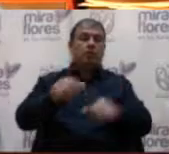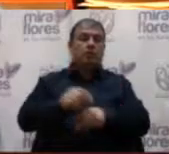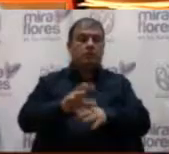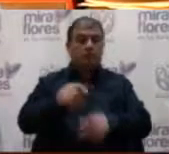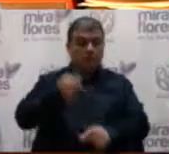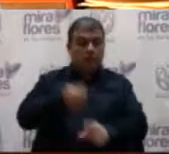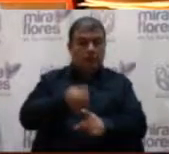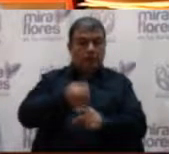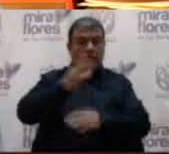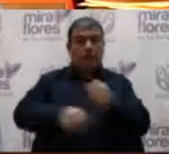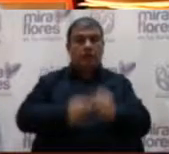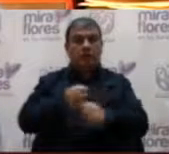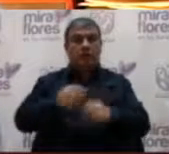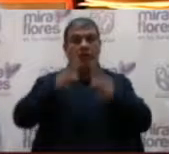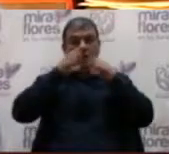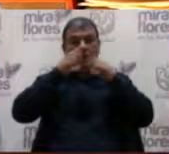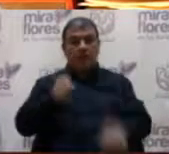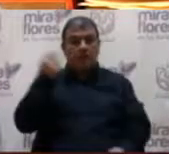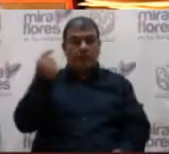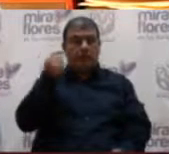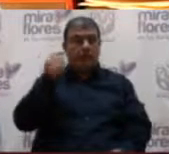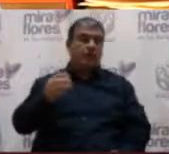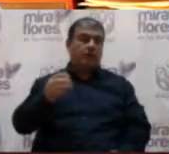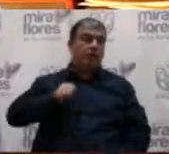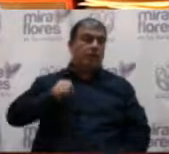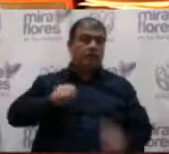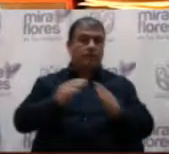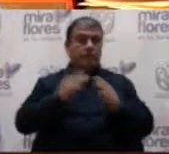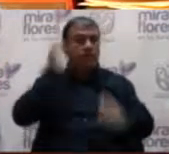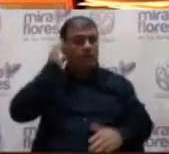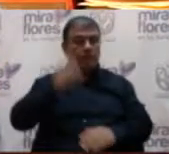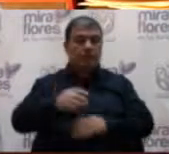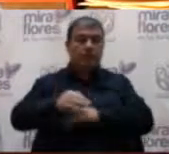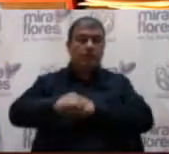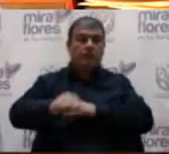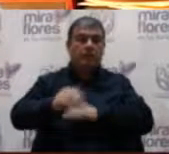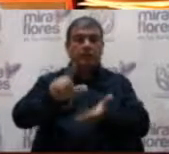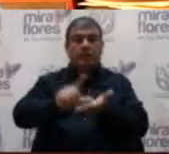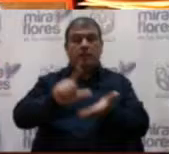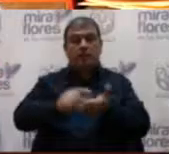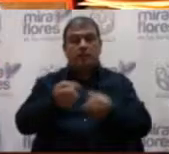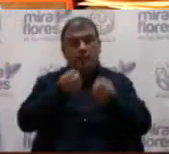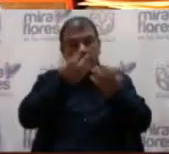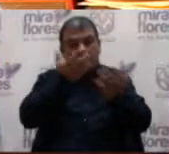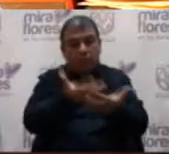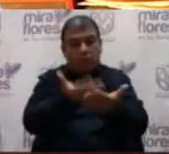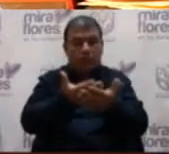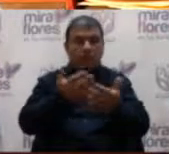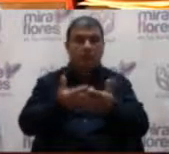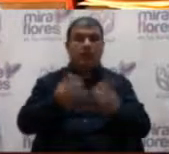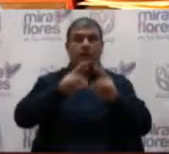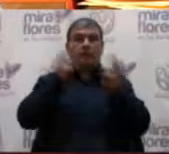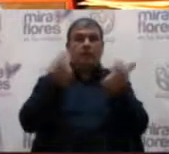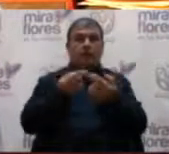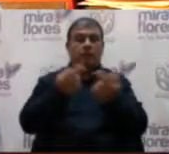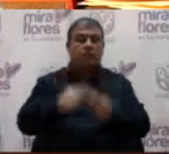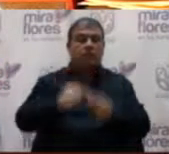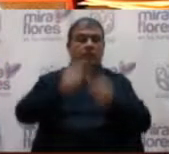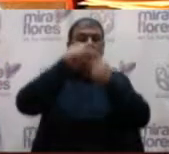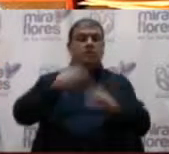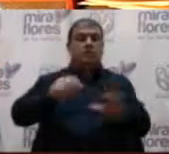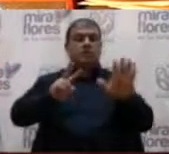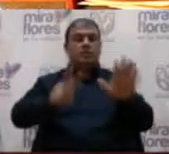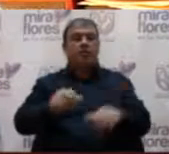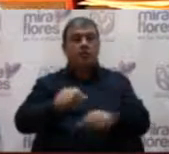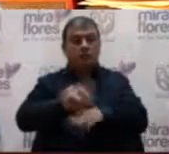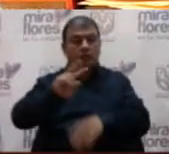año, la Secretaria General de la Municipalidad de Miraflores, Provincia y Departamento de Lima, informó que en la sesión extraordinaria del 7 de